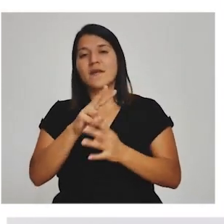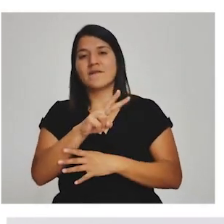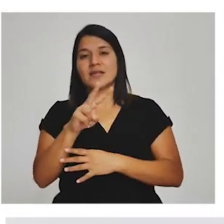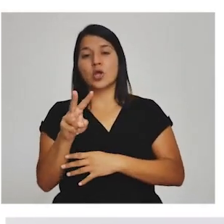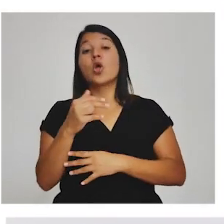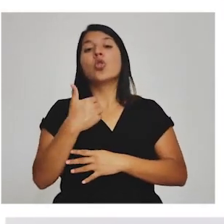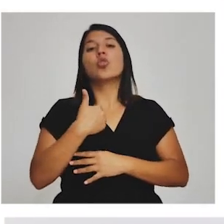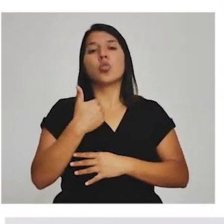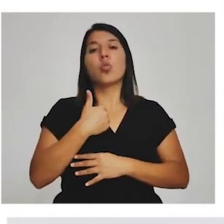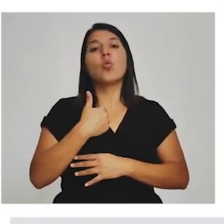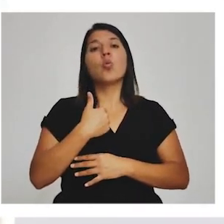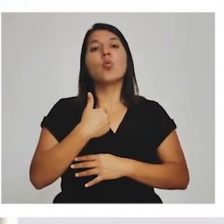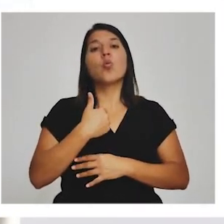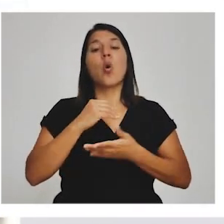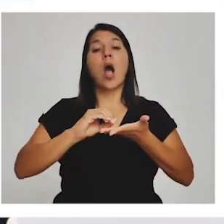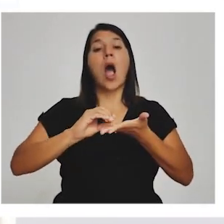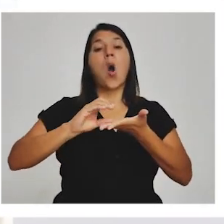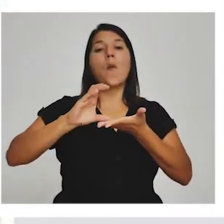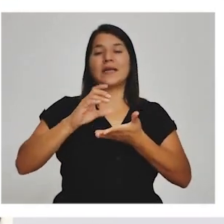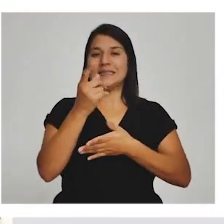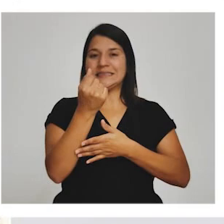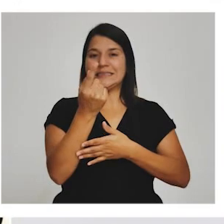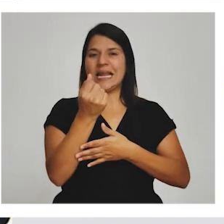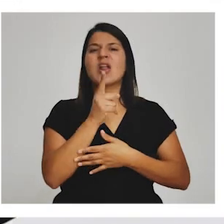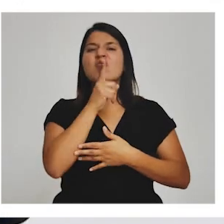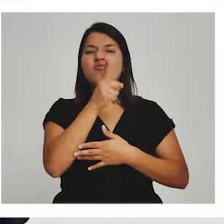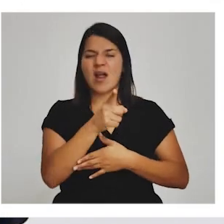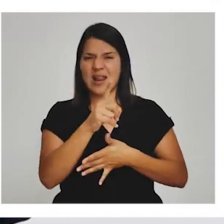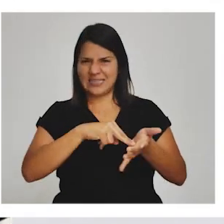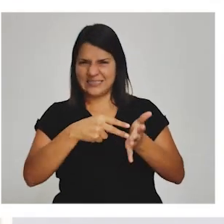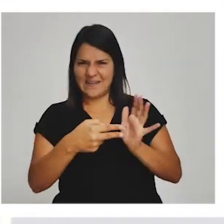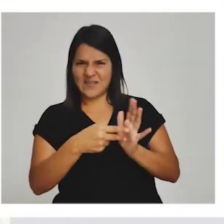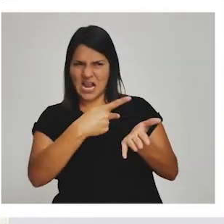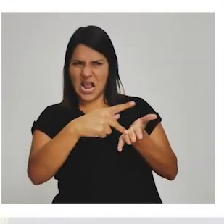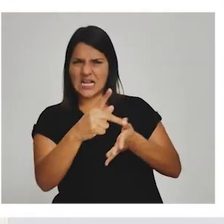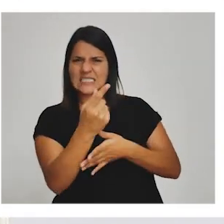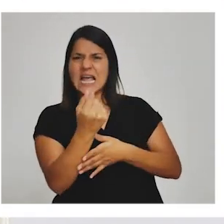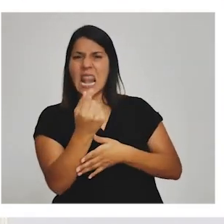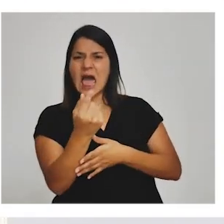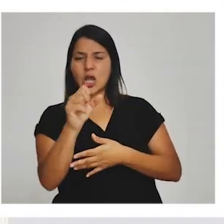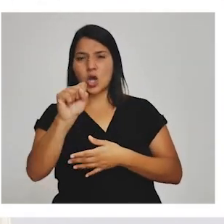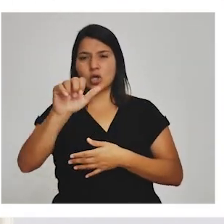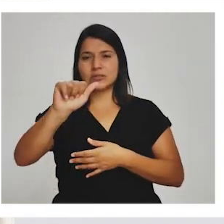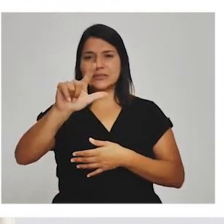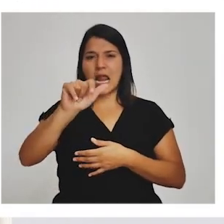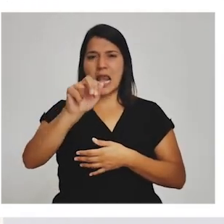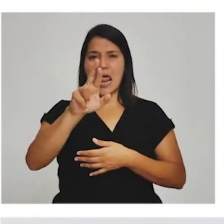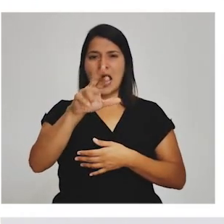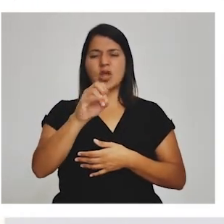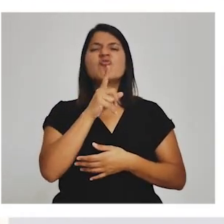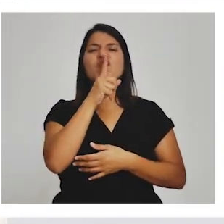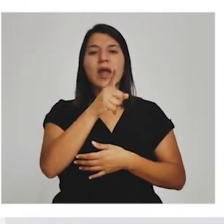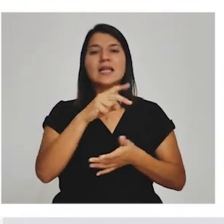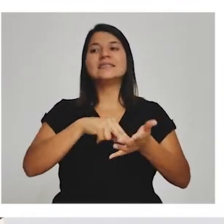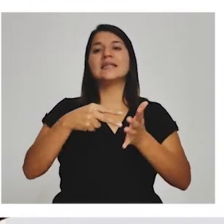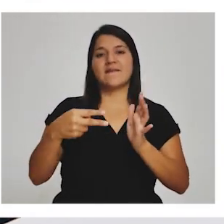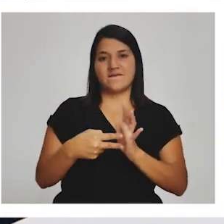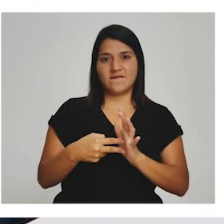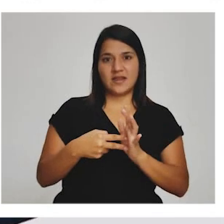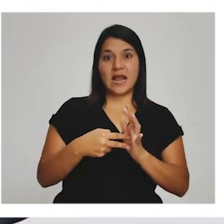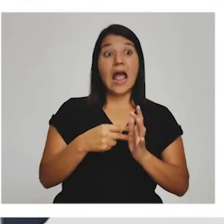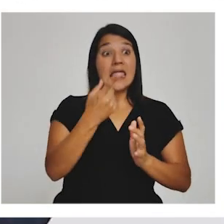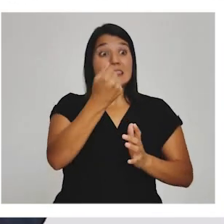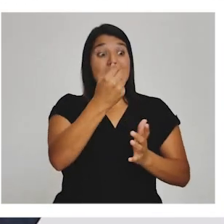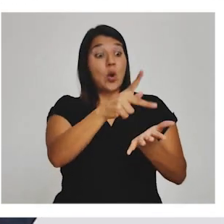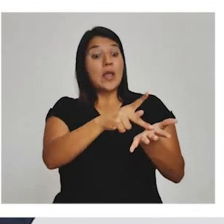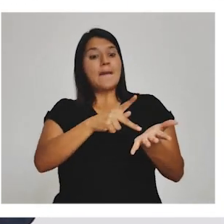del salario real. ¿Qué es el salario real? Es la capacidad de compra, es para lo que alcanza el salario que se percibe.